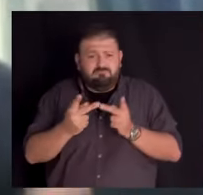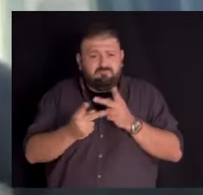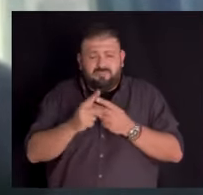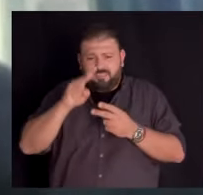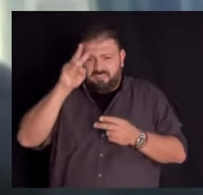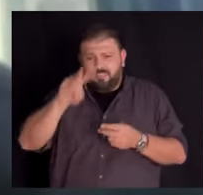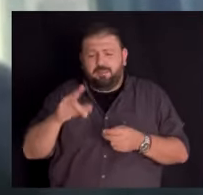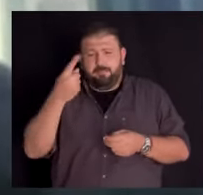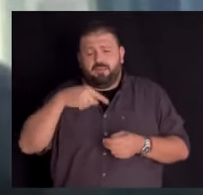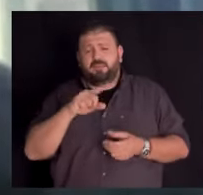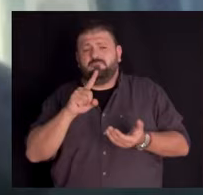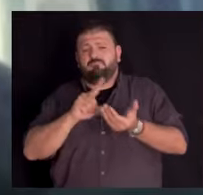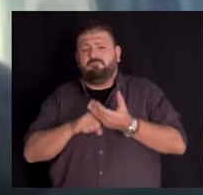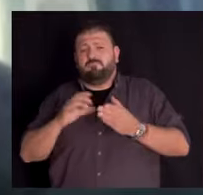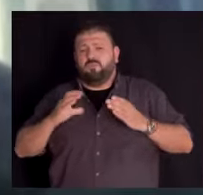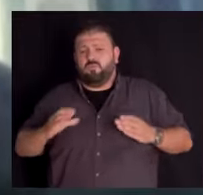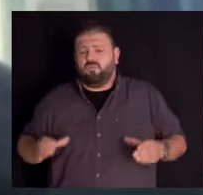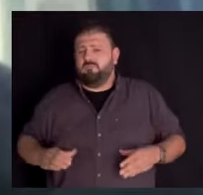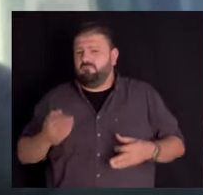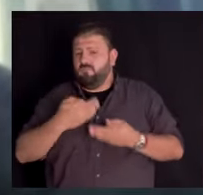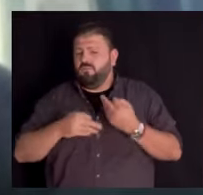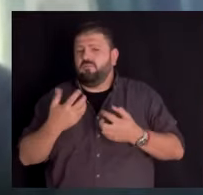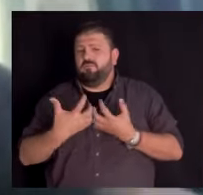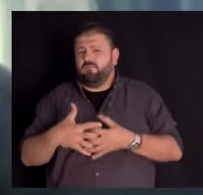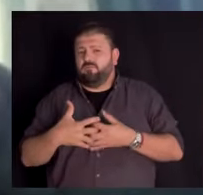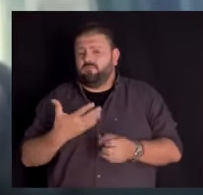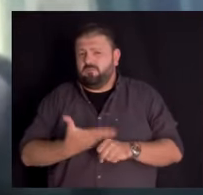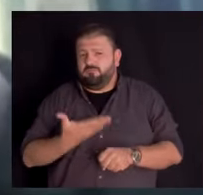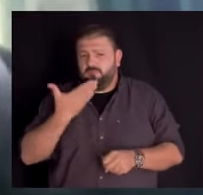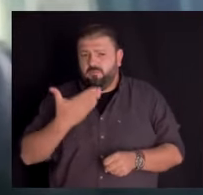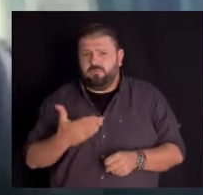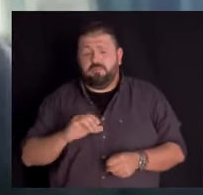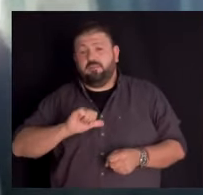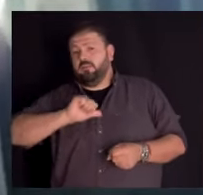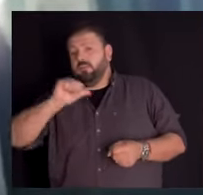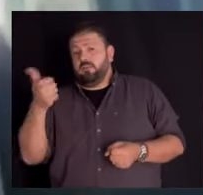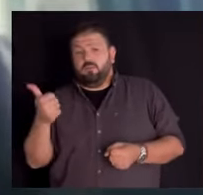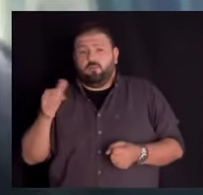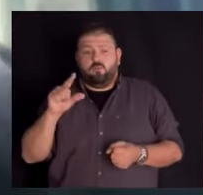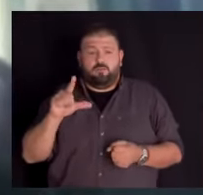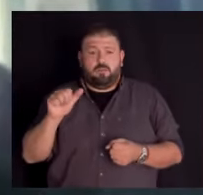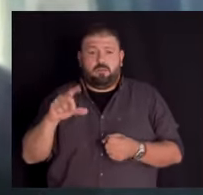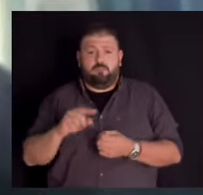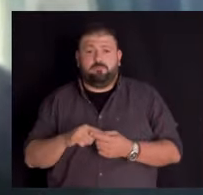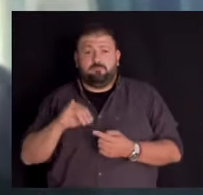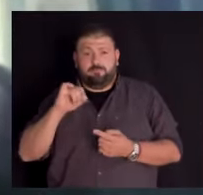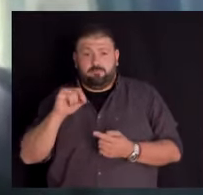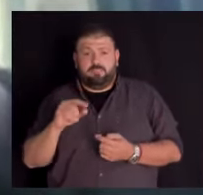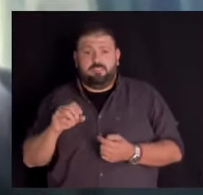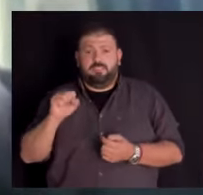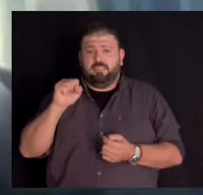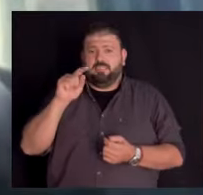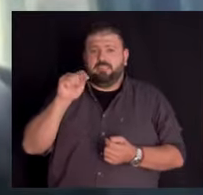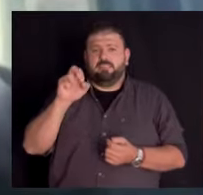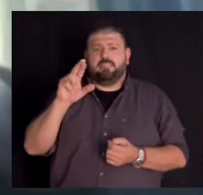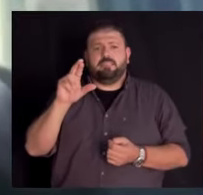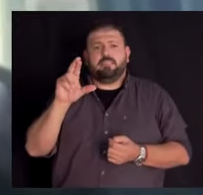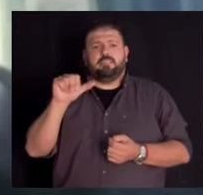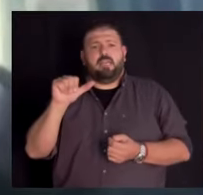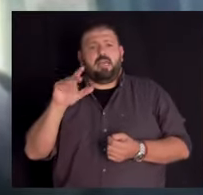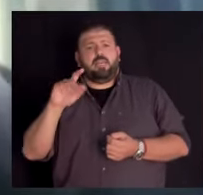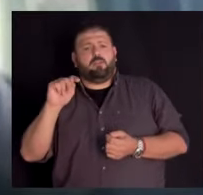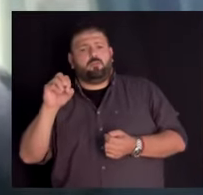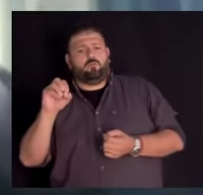nuestro sistema nervioso y nuestro sistema inmunológico. Por otro lado, ¿sí? El extracto de regaliz,